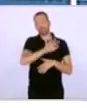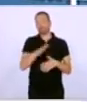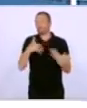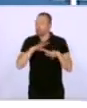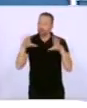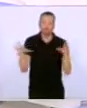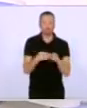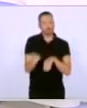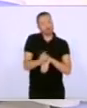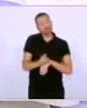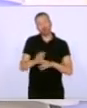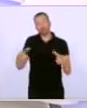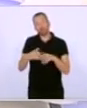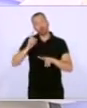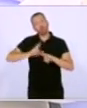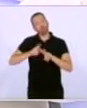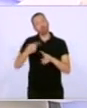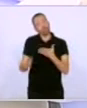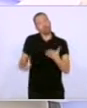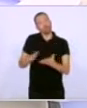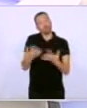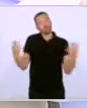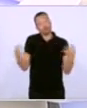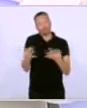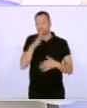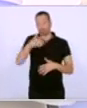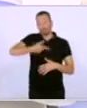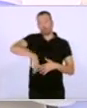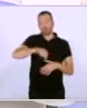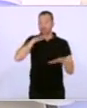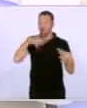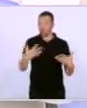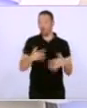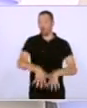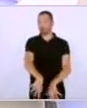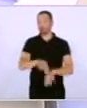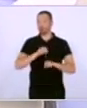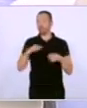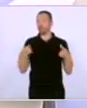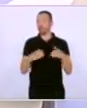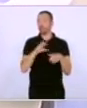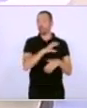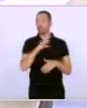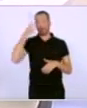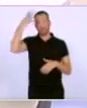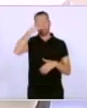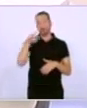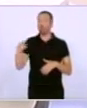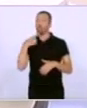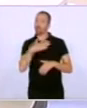este respecto porque el presidente recién investido tomado posición de su cargo y decía hacen nada del parlamento que ustedes querían suprimir el resto